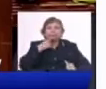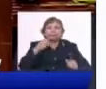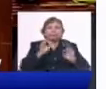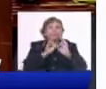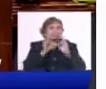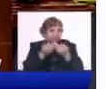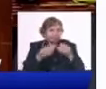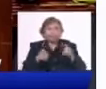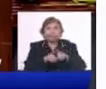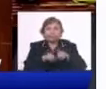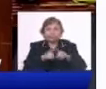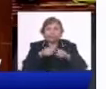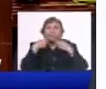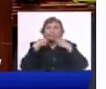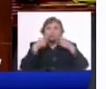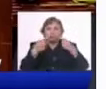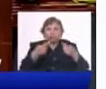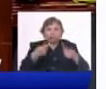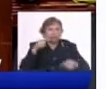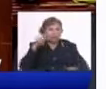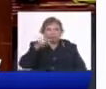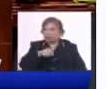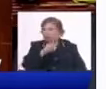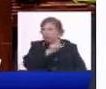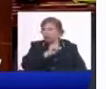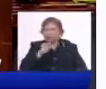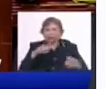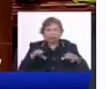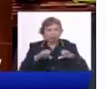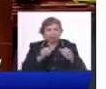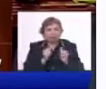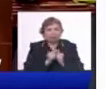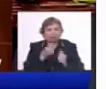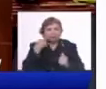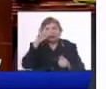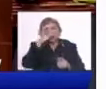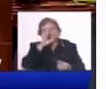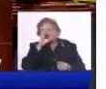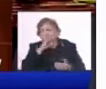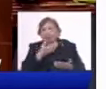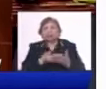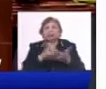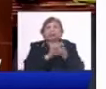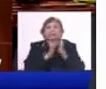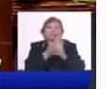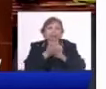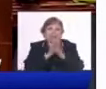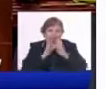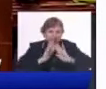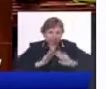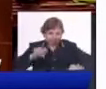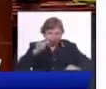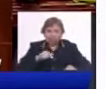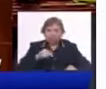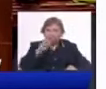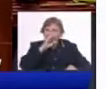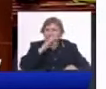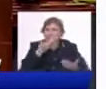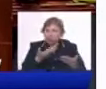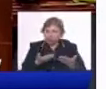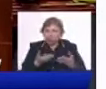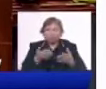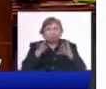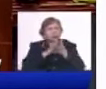tenemos que decirle al país que esto lo estamos haciendo por buscar la paz. Señor presidente, en